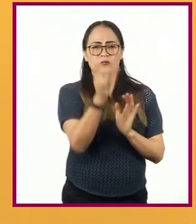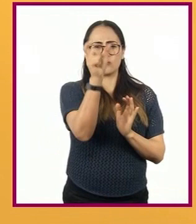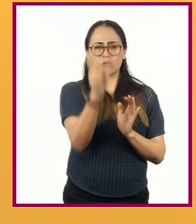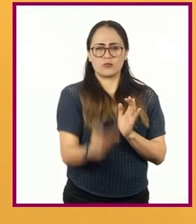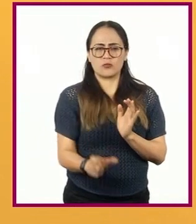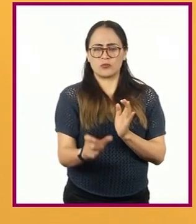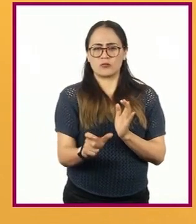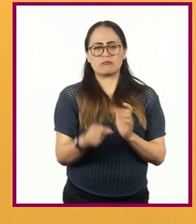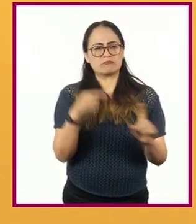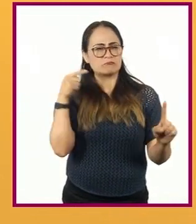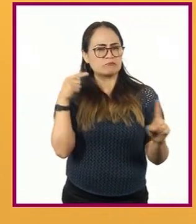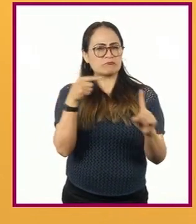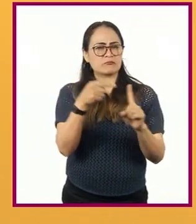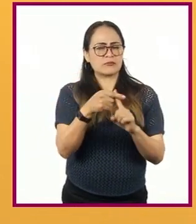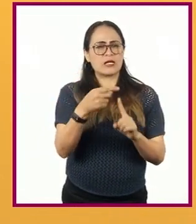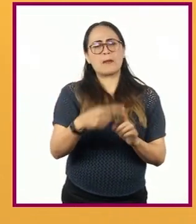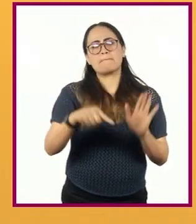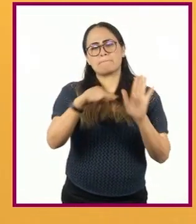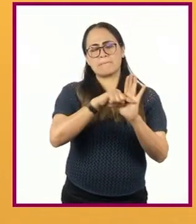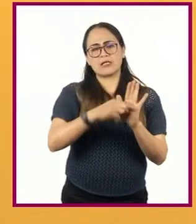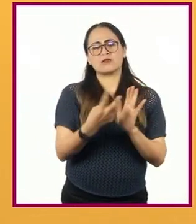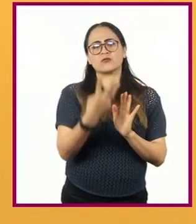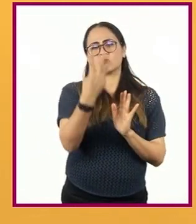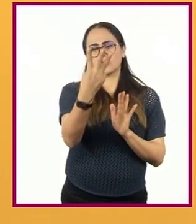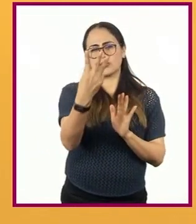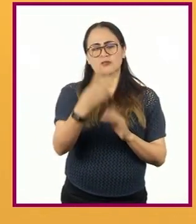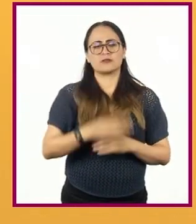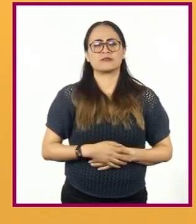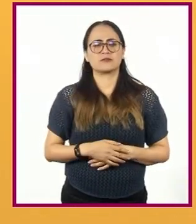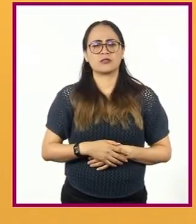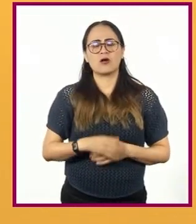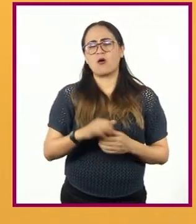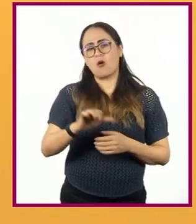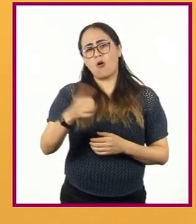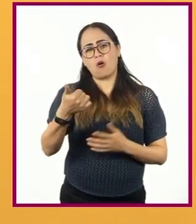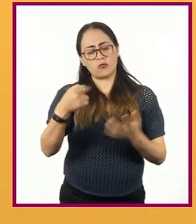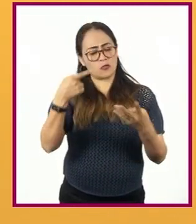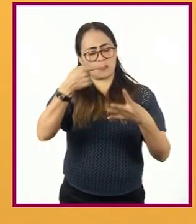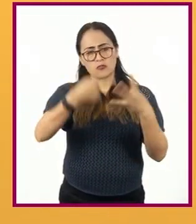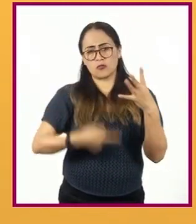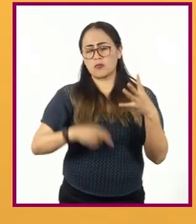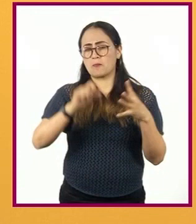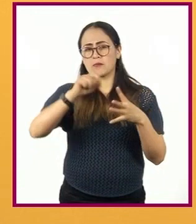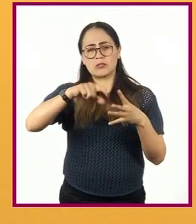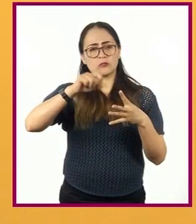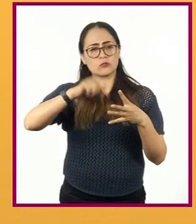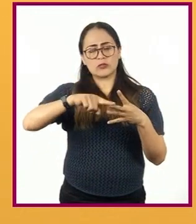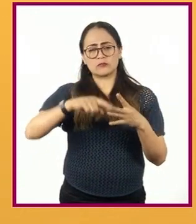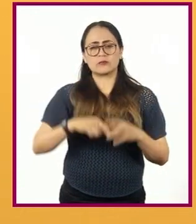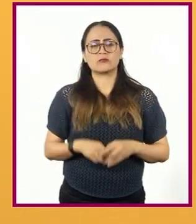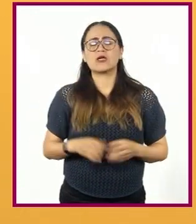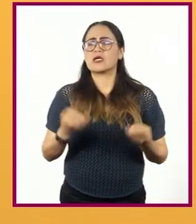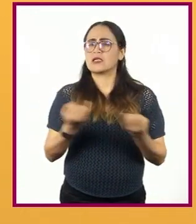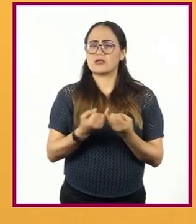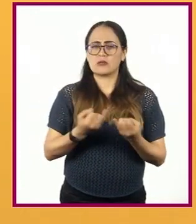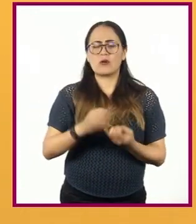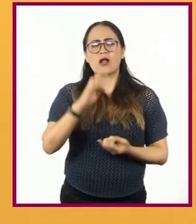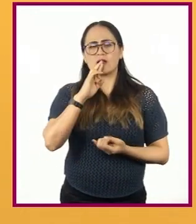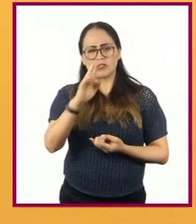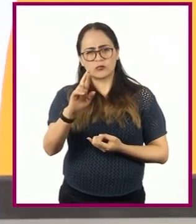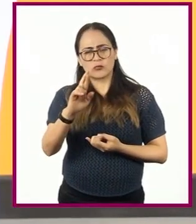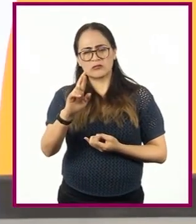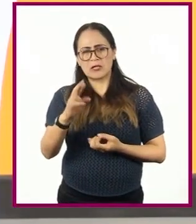este caso particular 3 negativo, y el otro se mantiene constante, si el resultado que se obtiene también duplica su